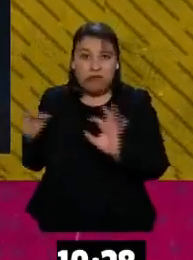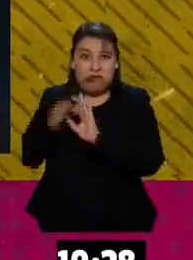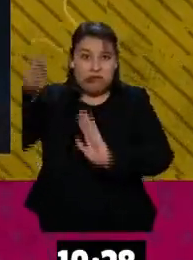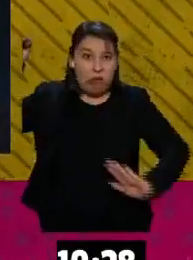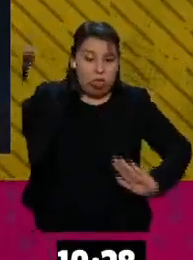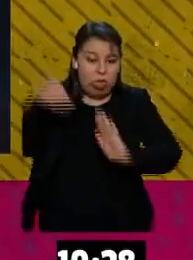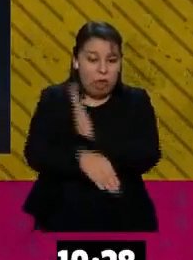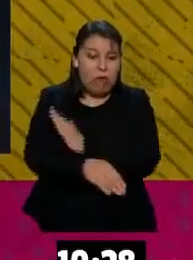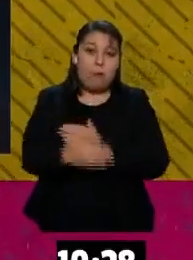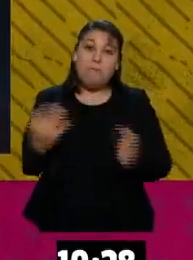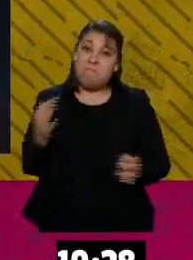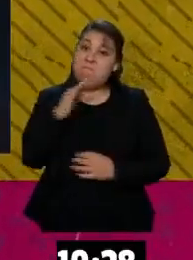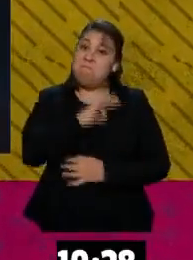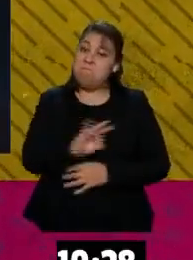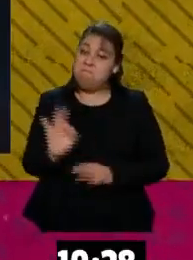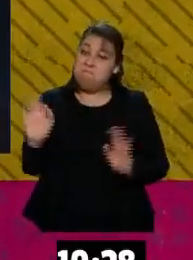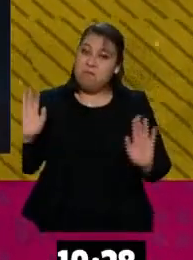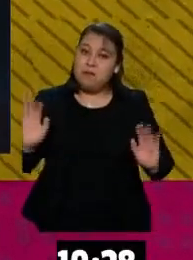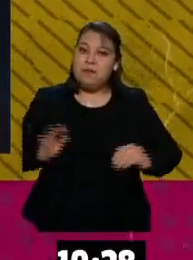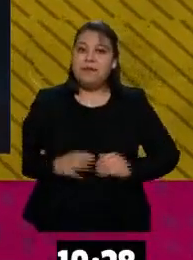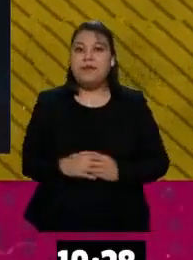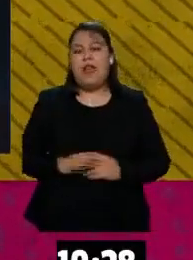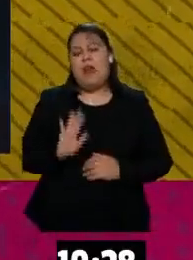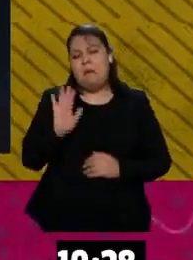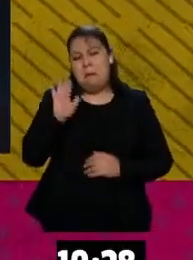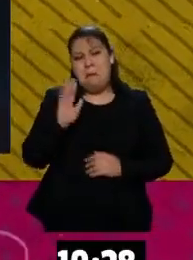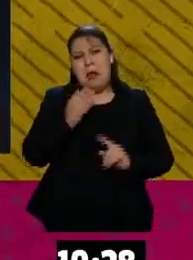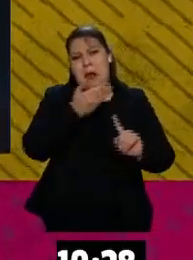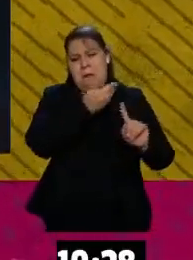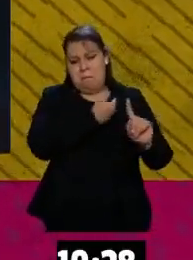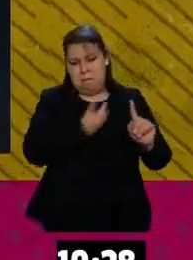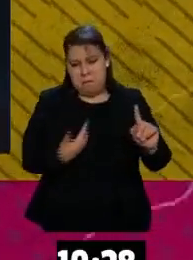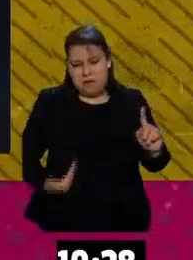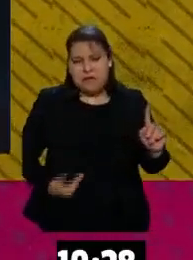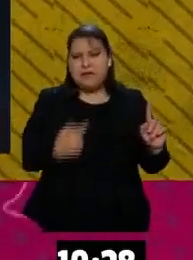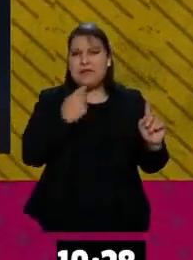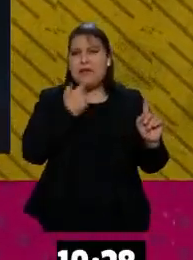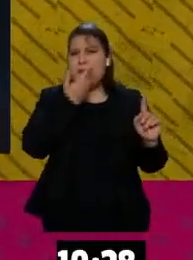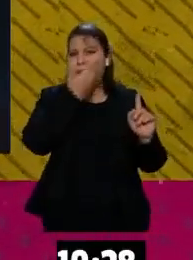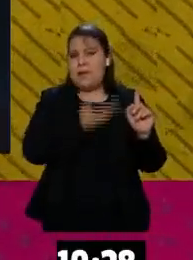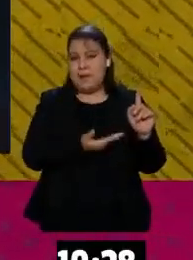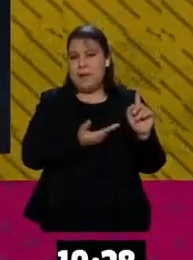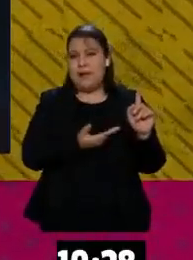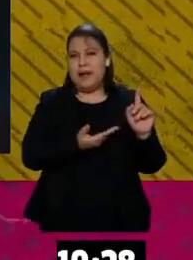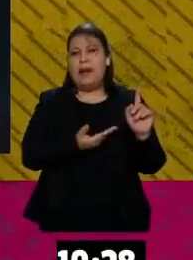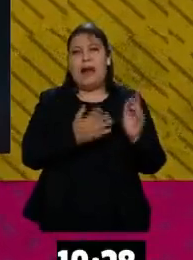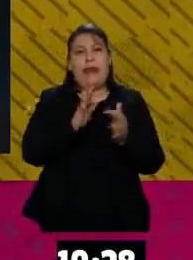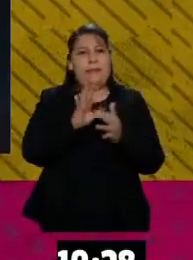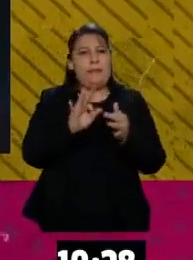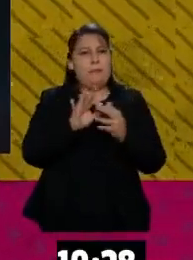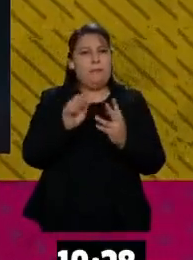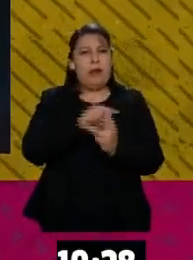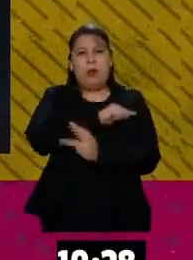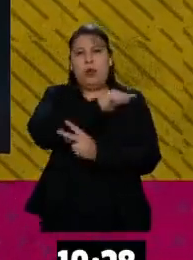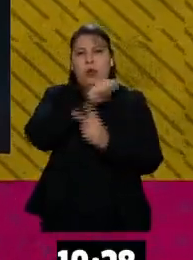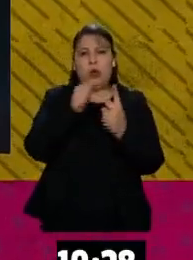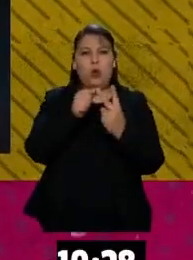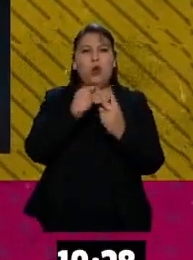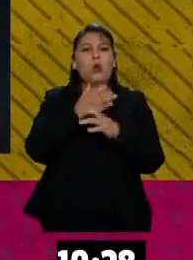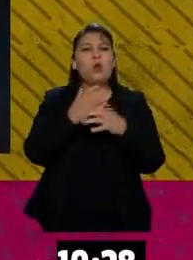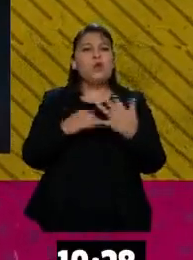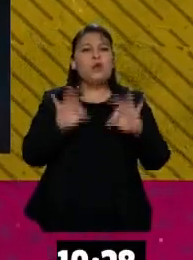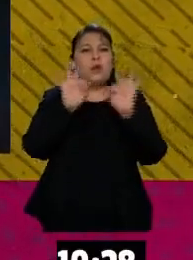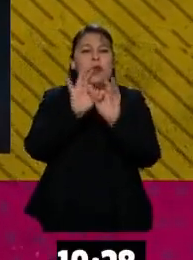De plano. Acordémonos que el presidente ha propuesto su gobierno en dos ejes fundamentales, que es el de la procuración